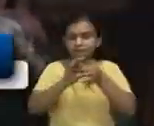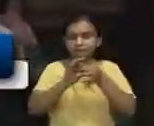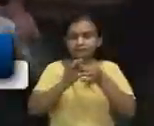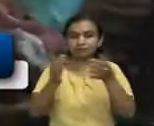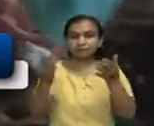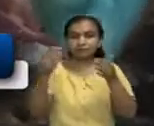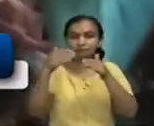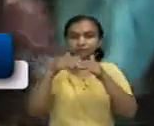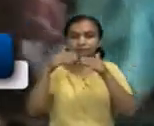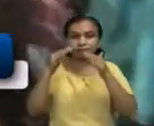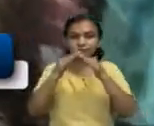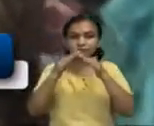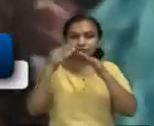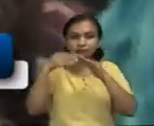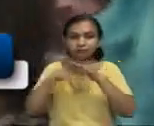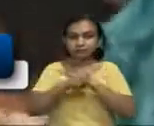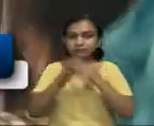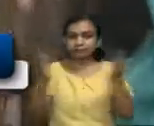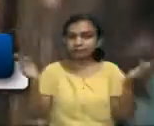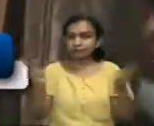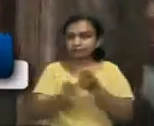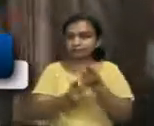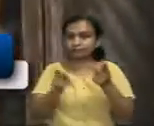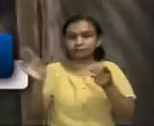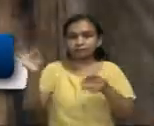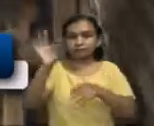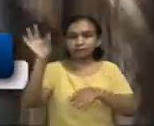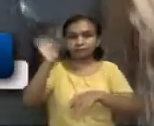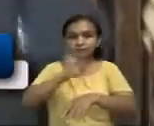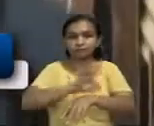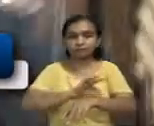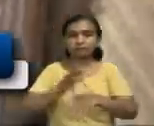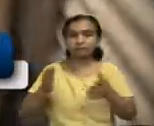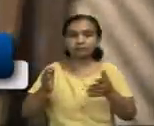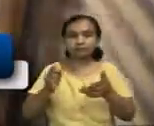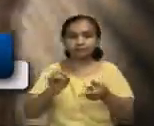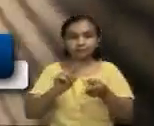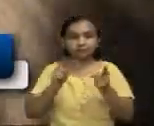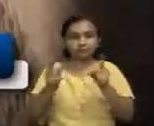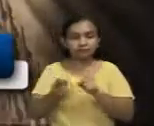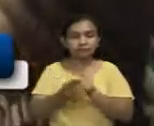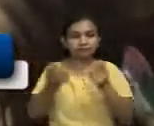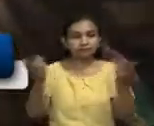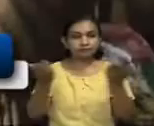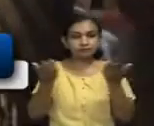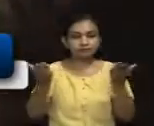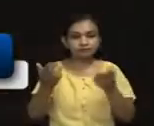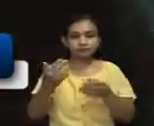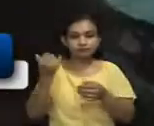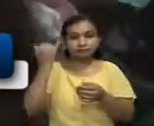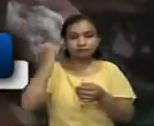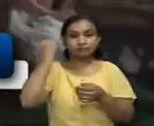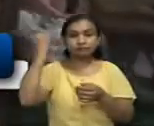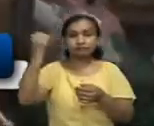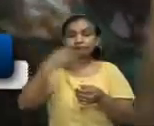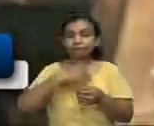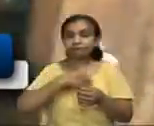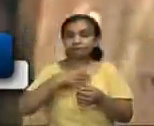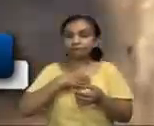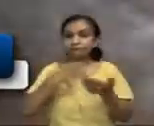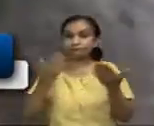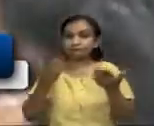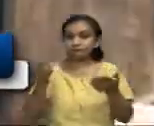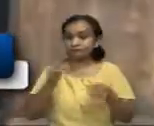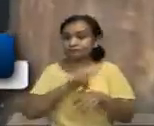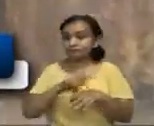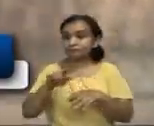Sí. El enemigo mortal que es el zancudo. El zancudo ha evolucionado tanto de que él se ha vuelto más inteligente que nosotros, de que él